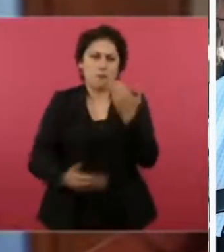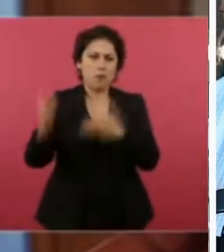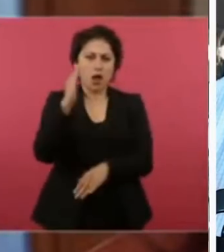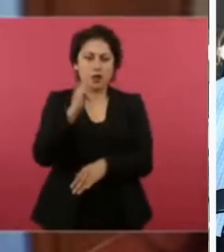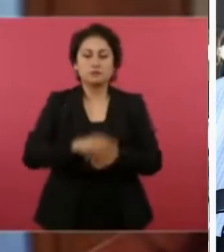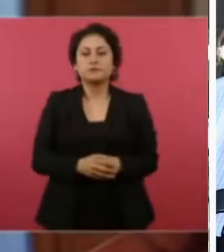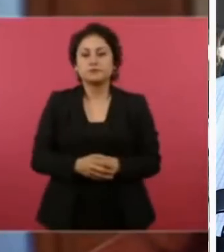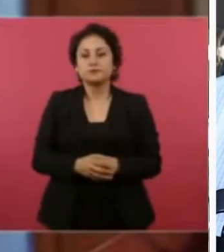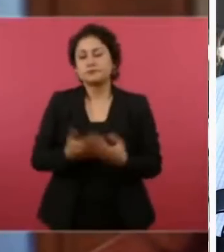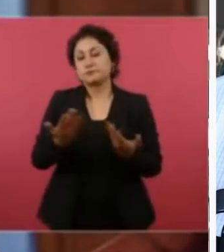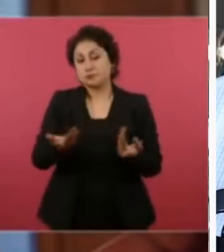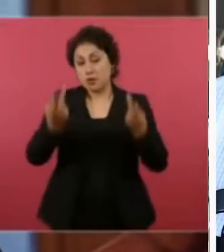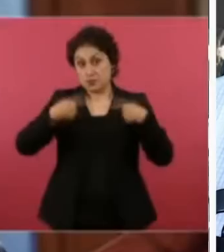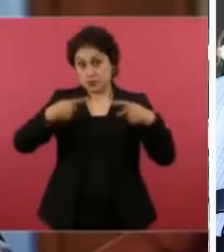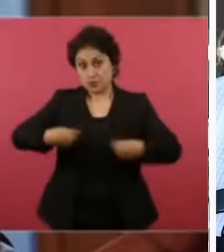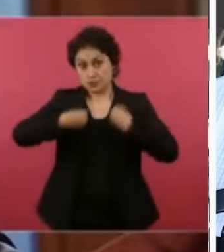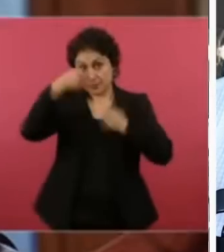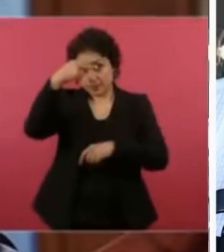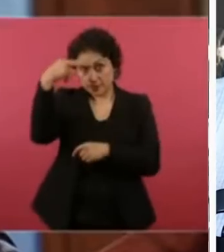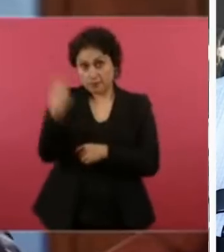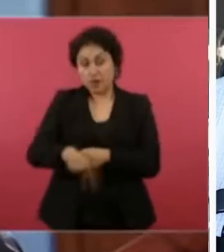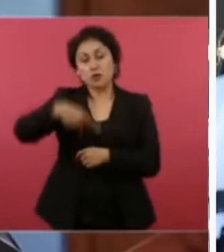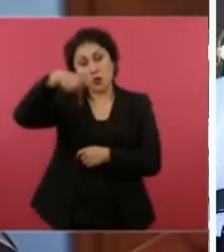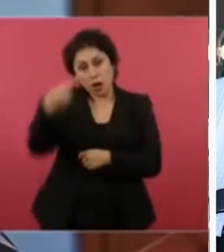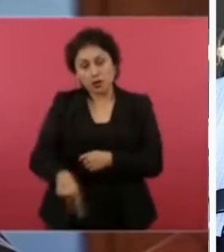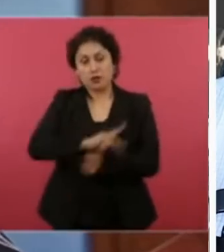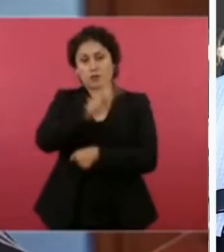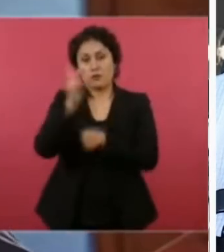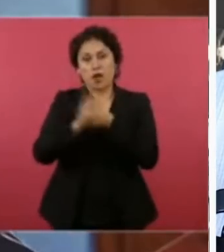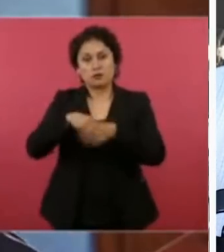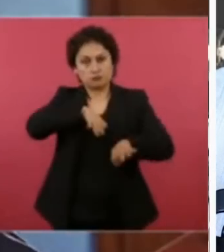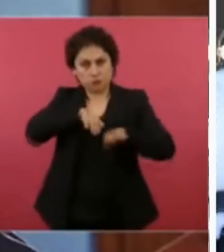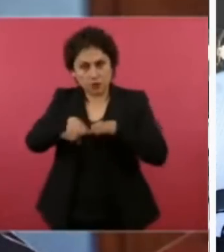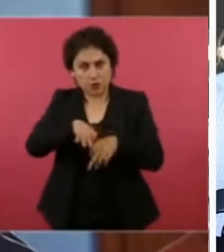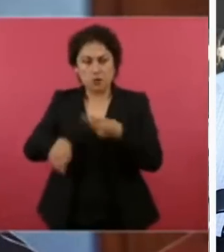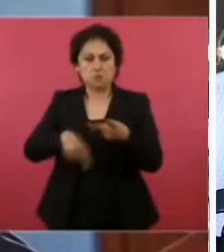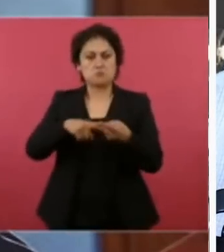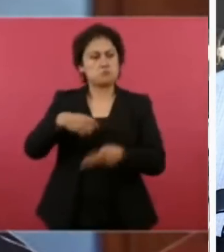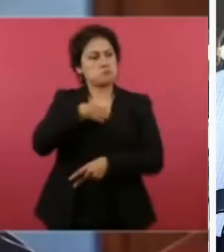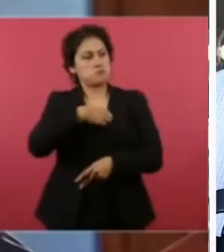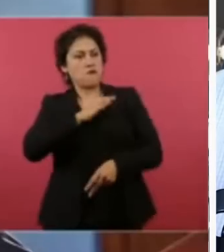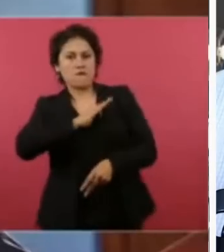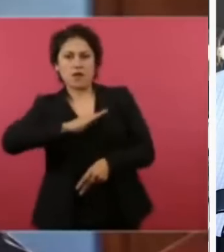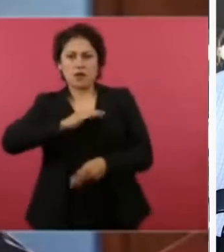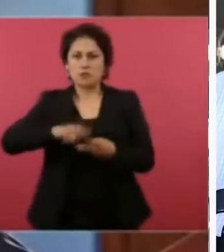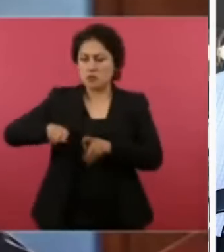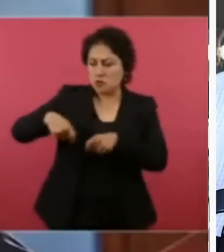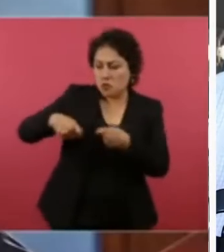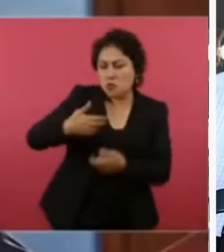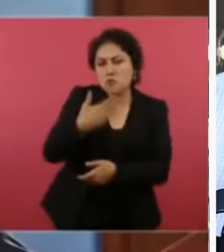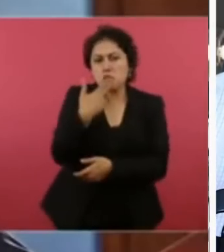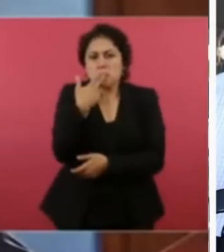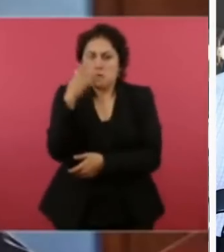Nuestros paisanos podrán trabajar y ser felices donde nacieron, donde están sus familiares, sus costumbres y